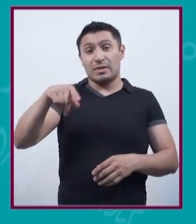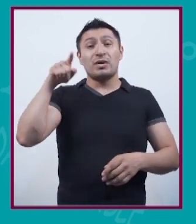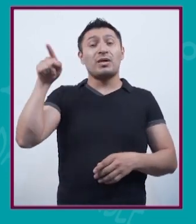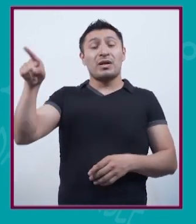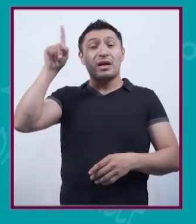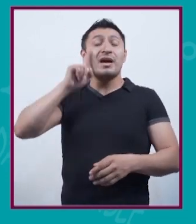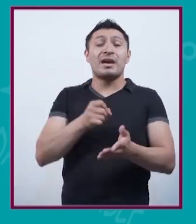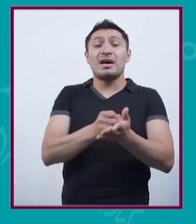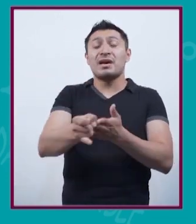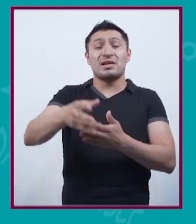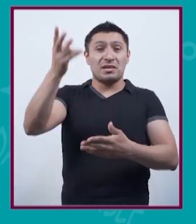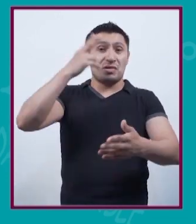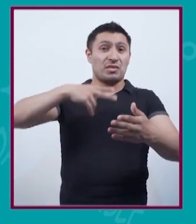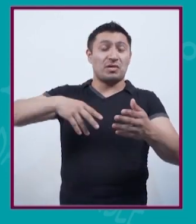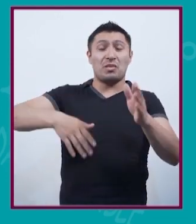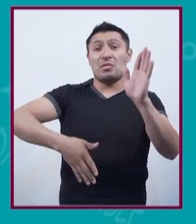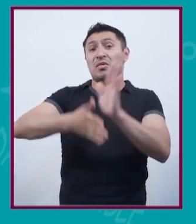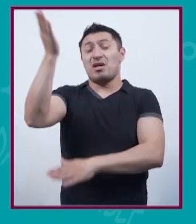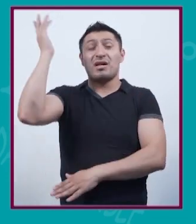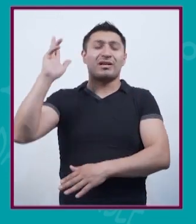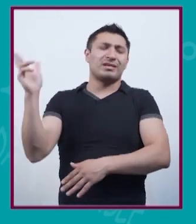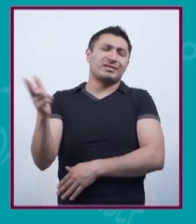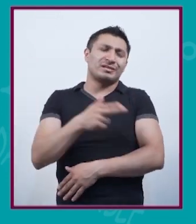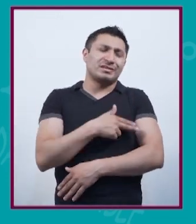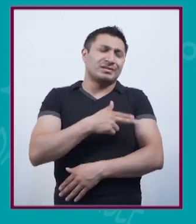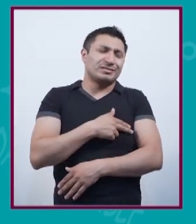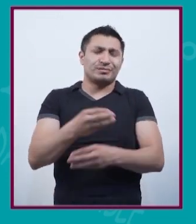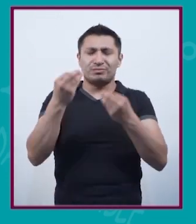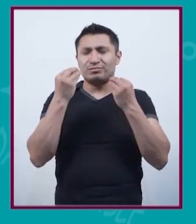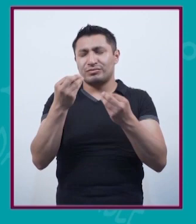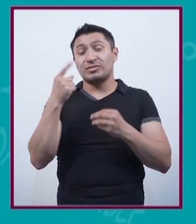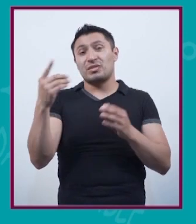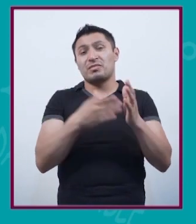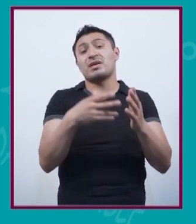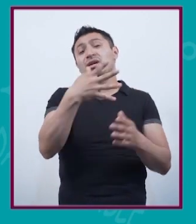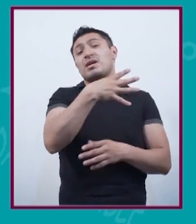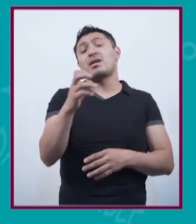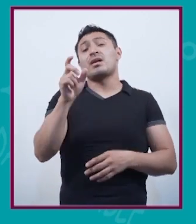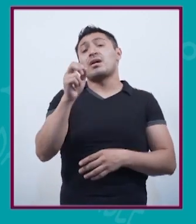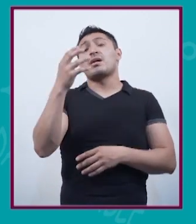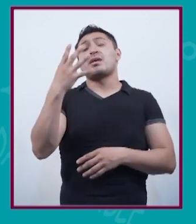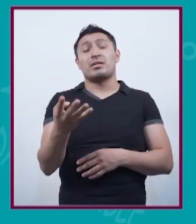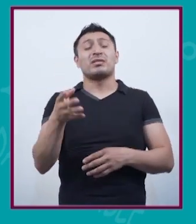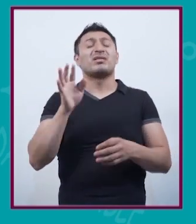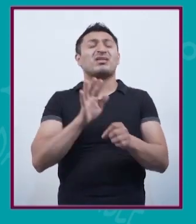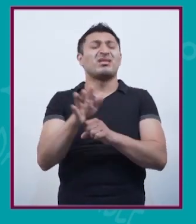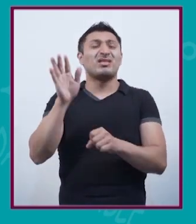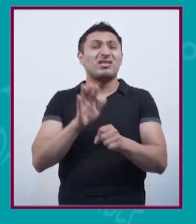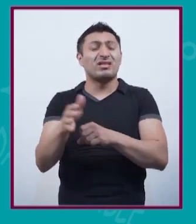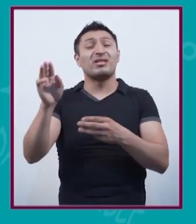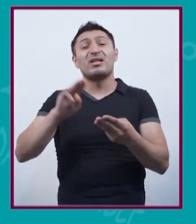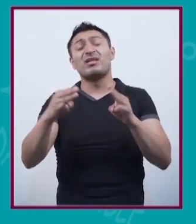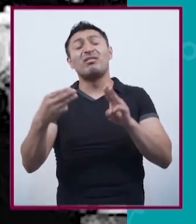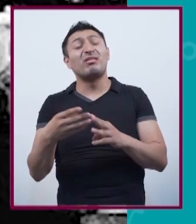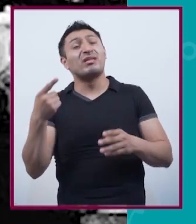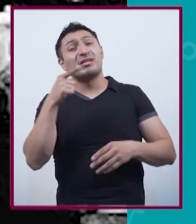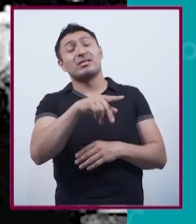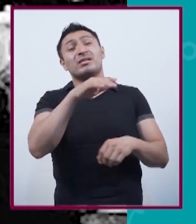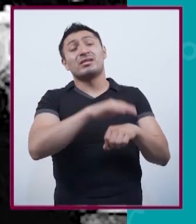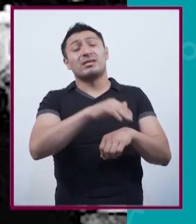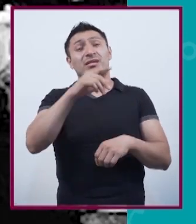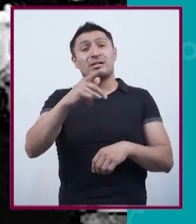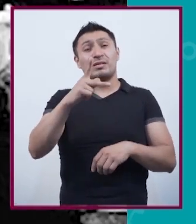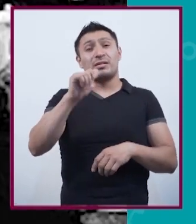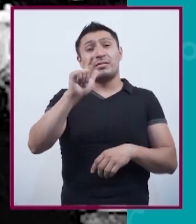en México, pues aunque aún tenía contrato vigente con el gobierno mexicano, decidió salir del país, porque estaba